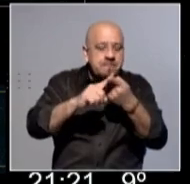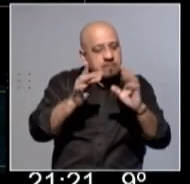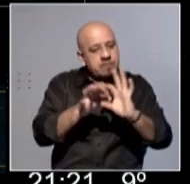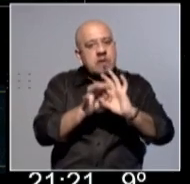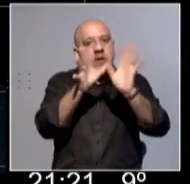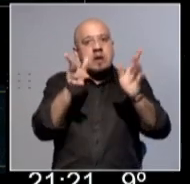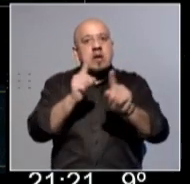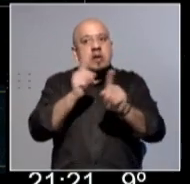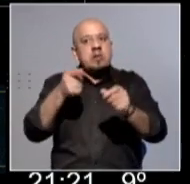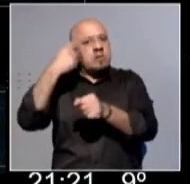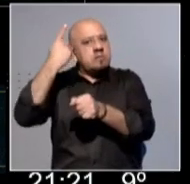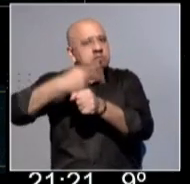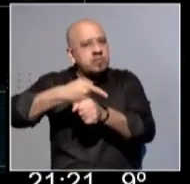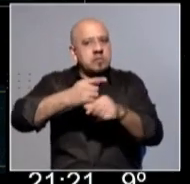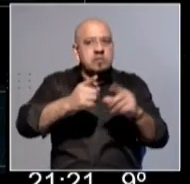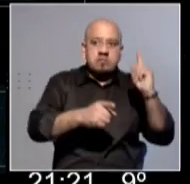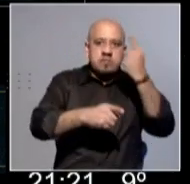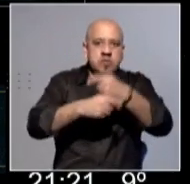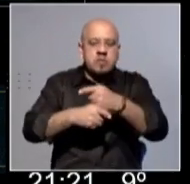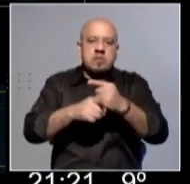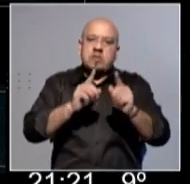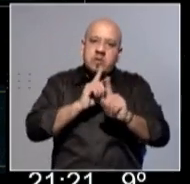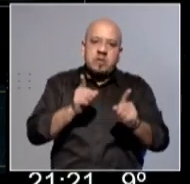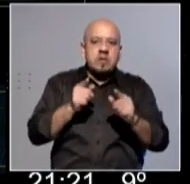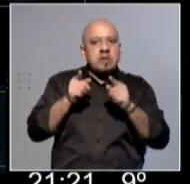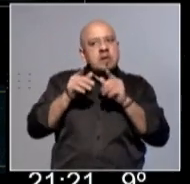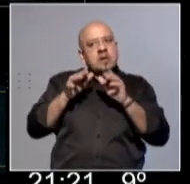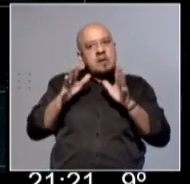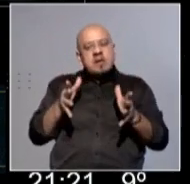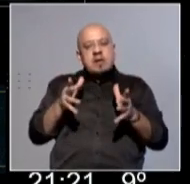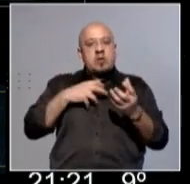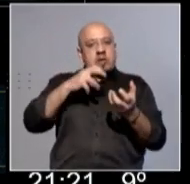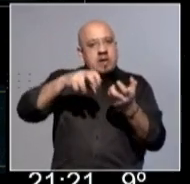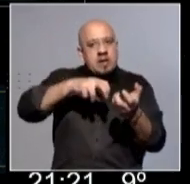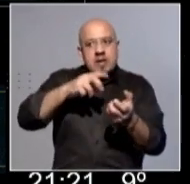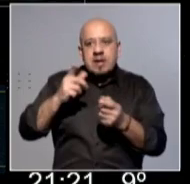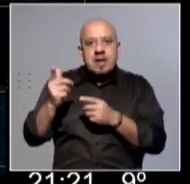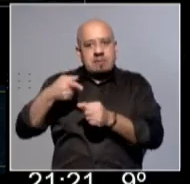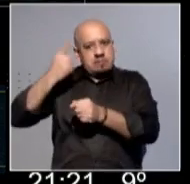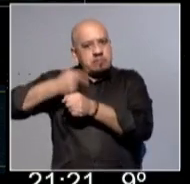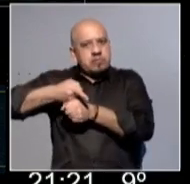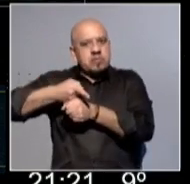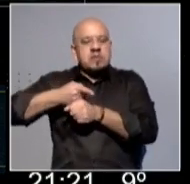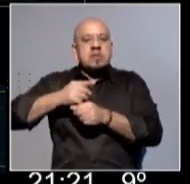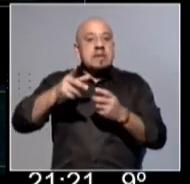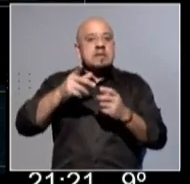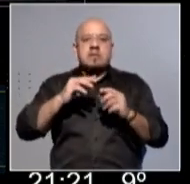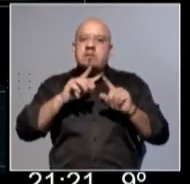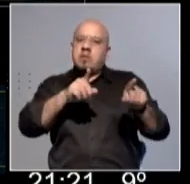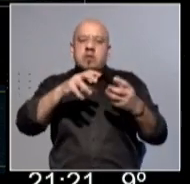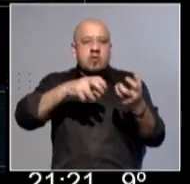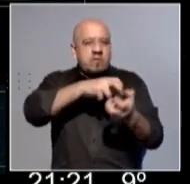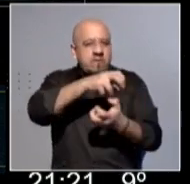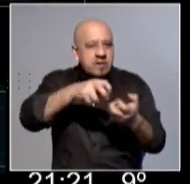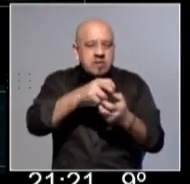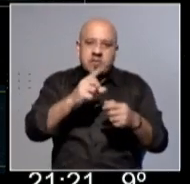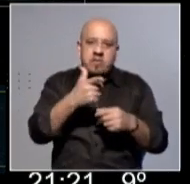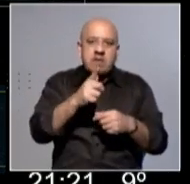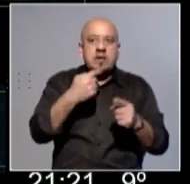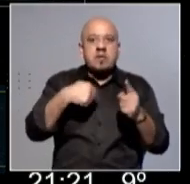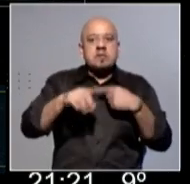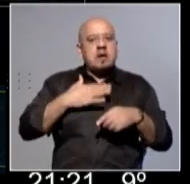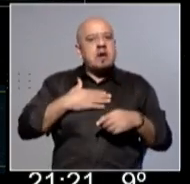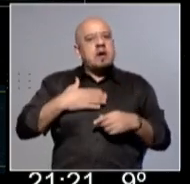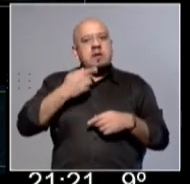y no de manera autoritaria, porque son los autoritarismos los que, negando el conflicto, terminan haciendo que sus intereses prevalezcan por sobre lo